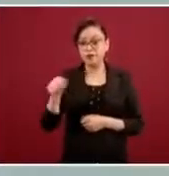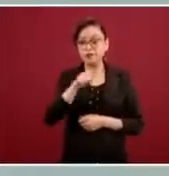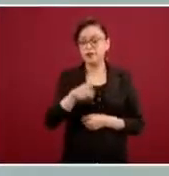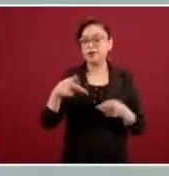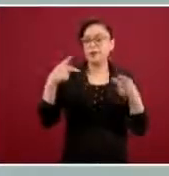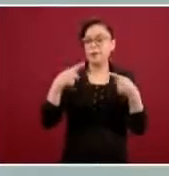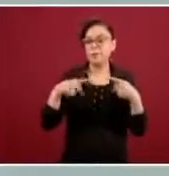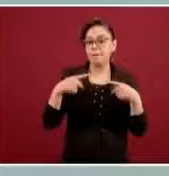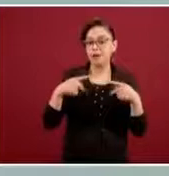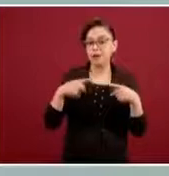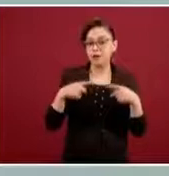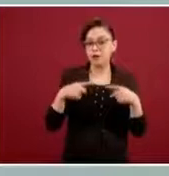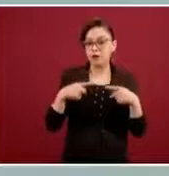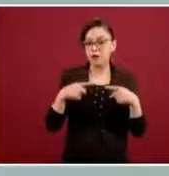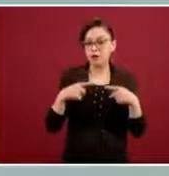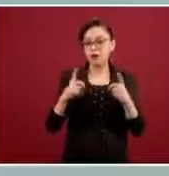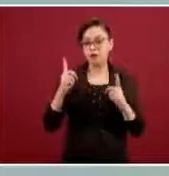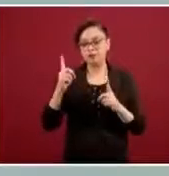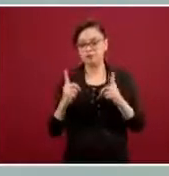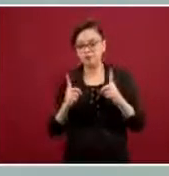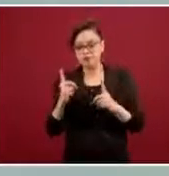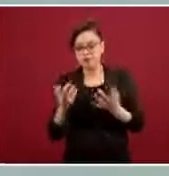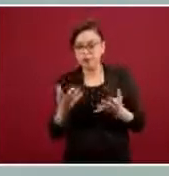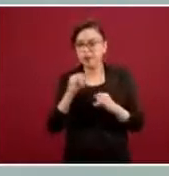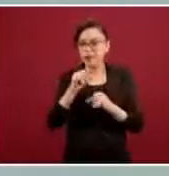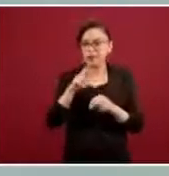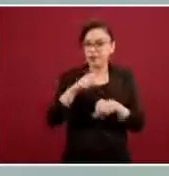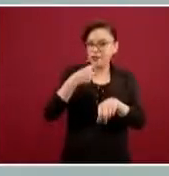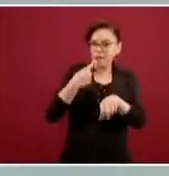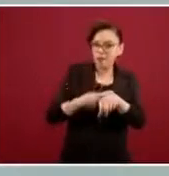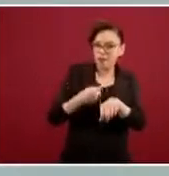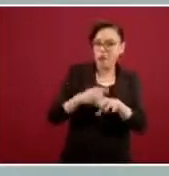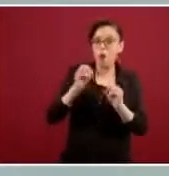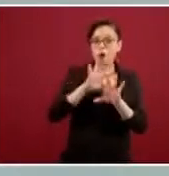estimados. Nótese que es notoriamente más pequeña,